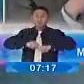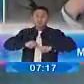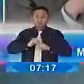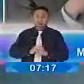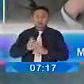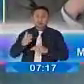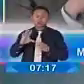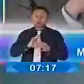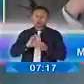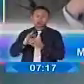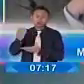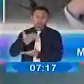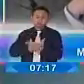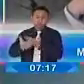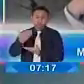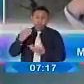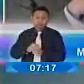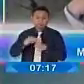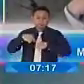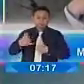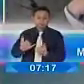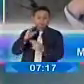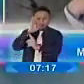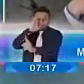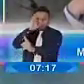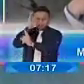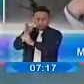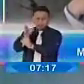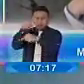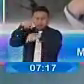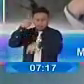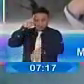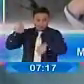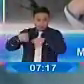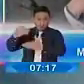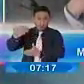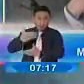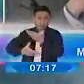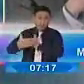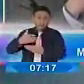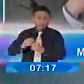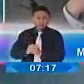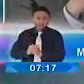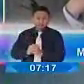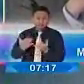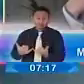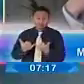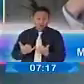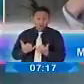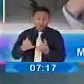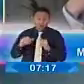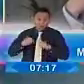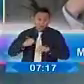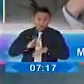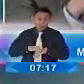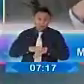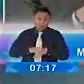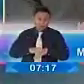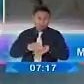las relaciones comerciales, apuntar ya directamente hacia un acuerdo comercial que hoy, ventajosamente,